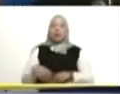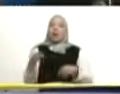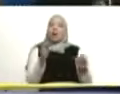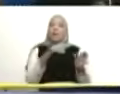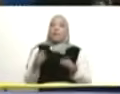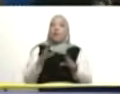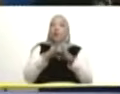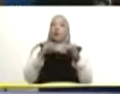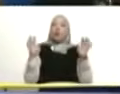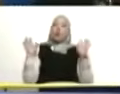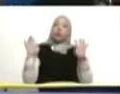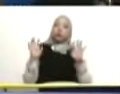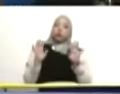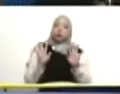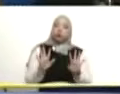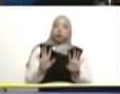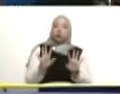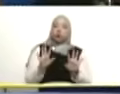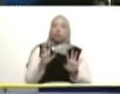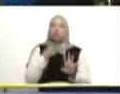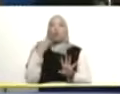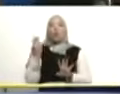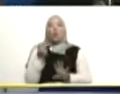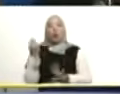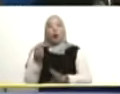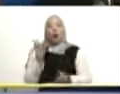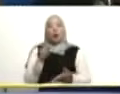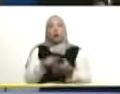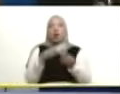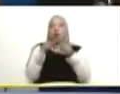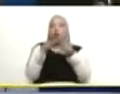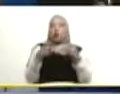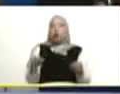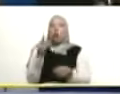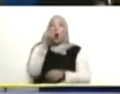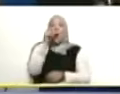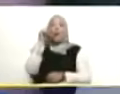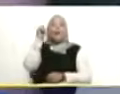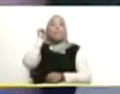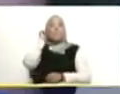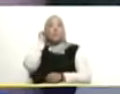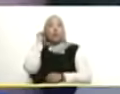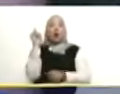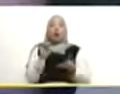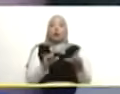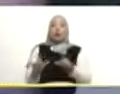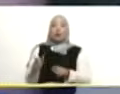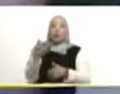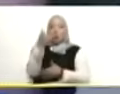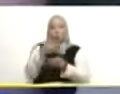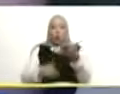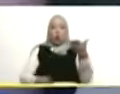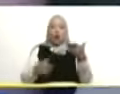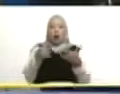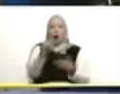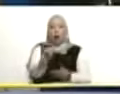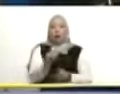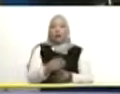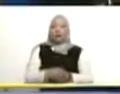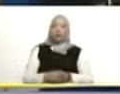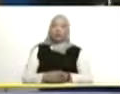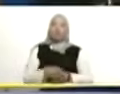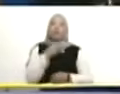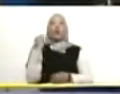convocados todos y todas, Génesis, todos y todas. Fíjense, aquí yo tengo una lista de